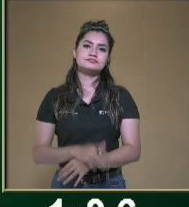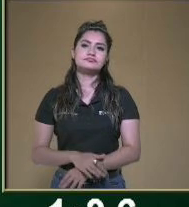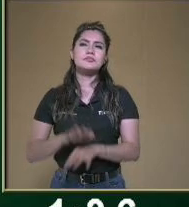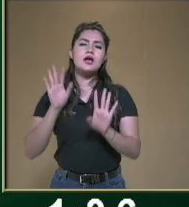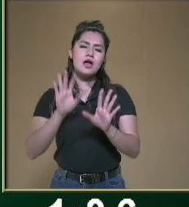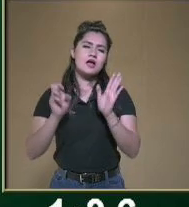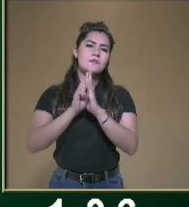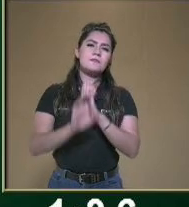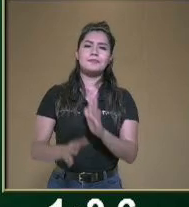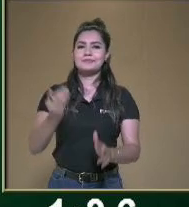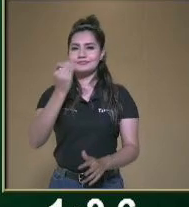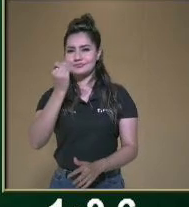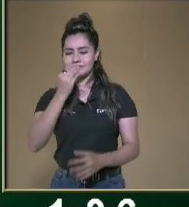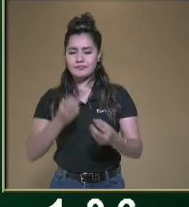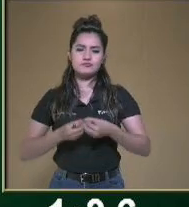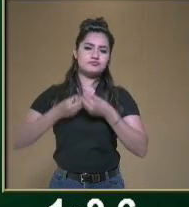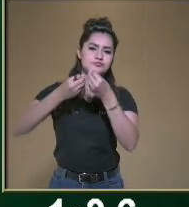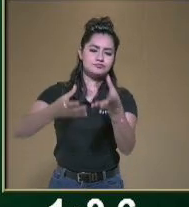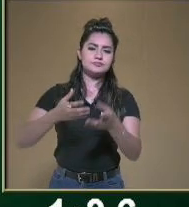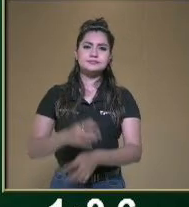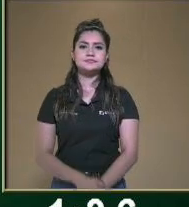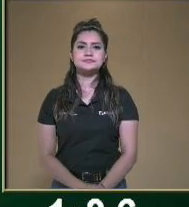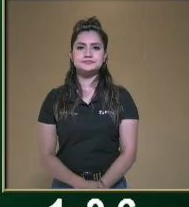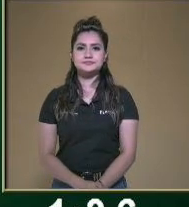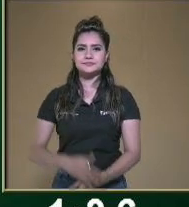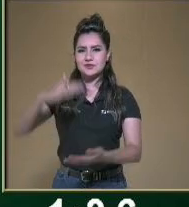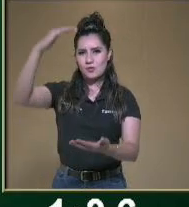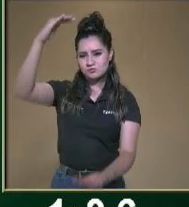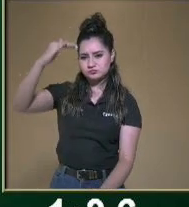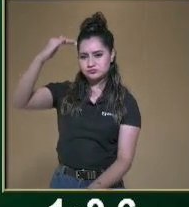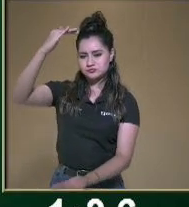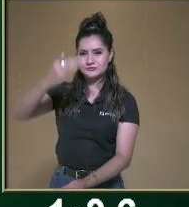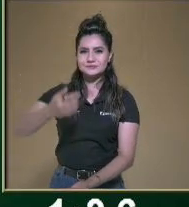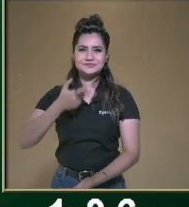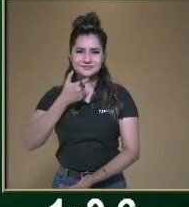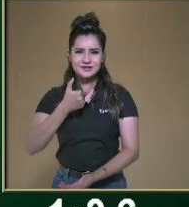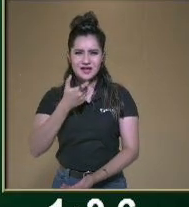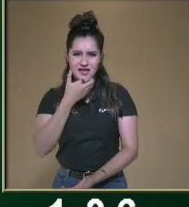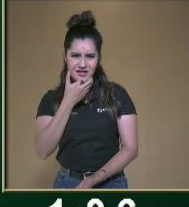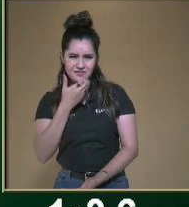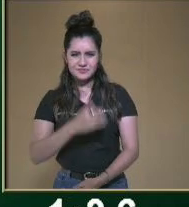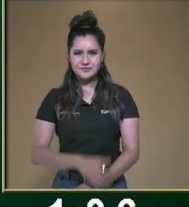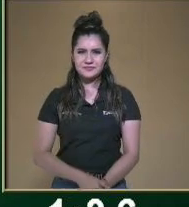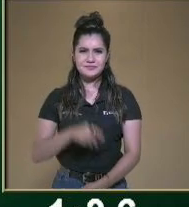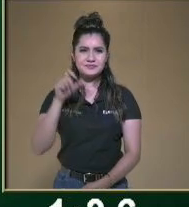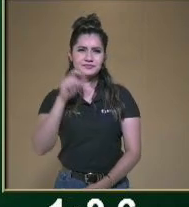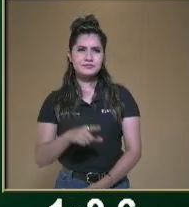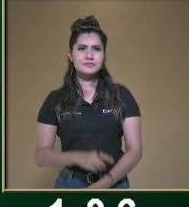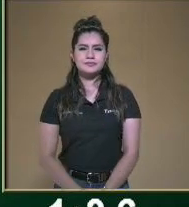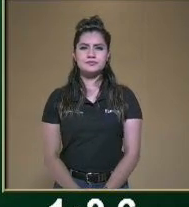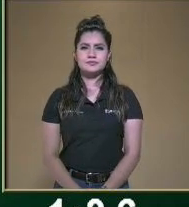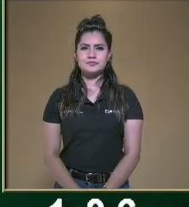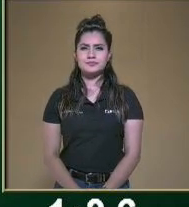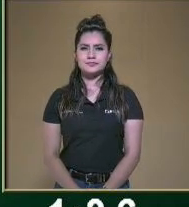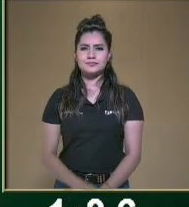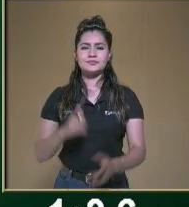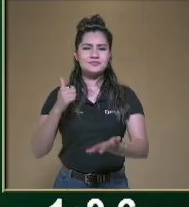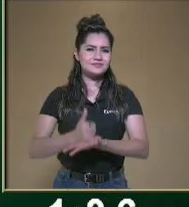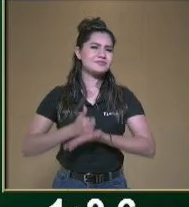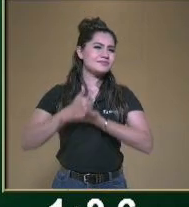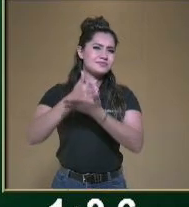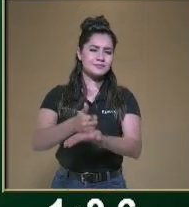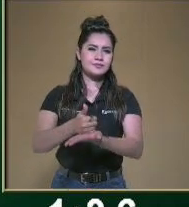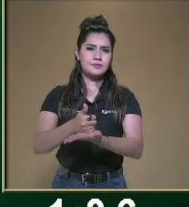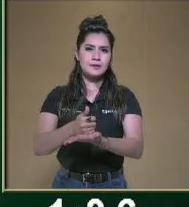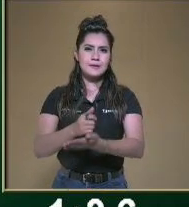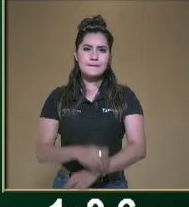en alimentos, podemos proporcionarle alimentos. Otra, podemos hacer un trabajo ahí con ellos, podemos ir a